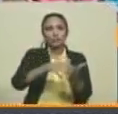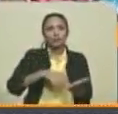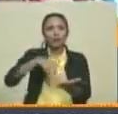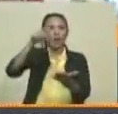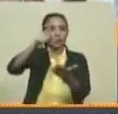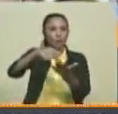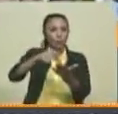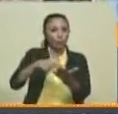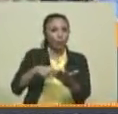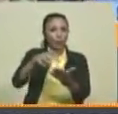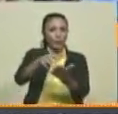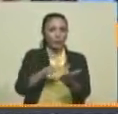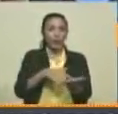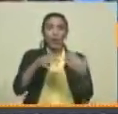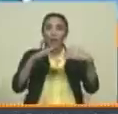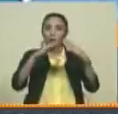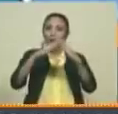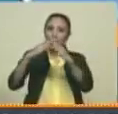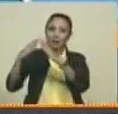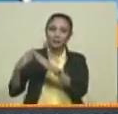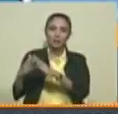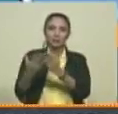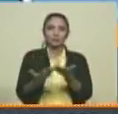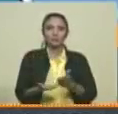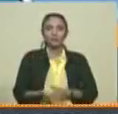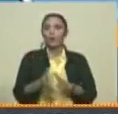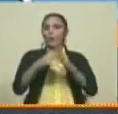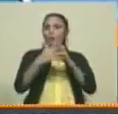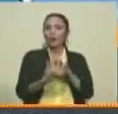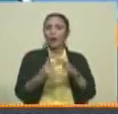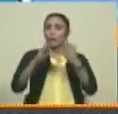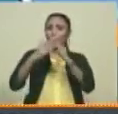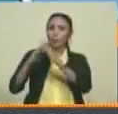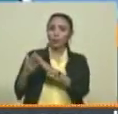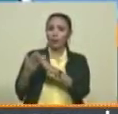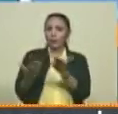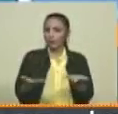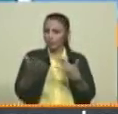urbana en cada comunidad, en cada barrio, en cada hogar.